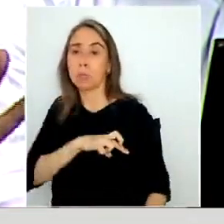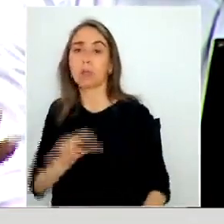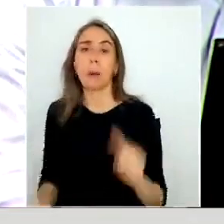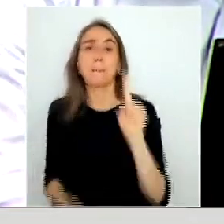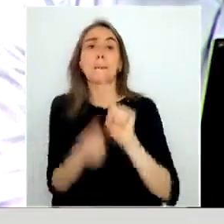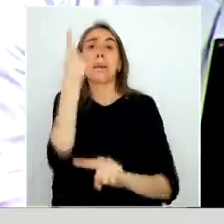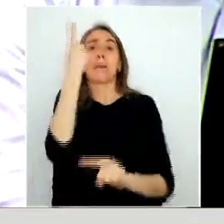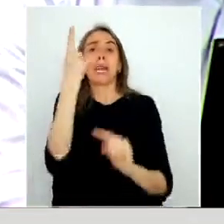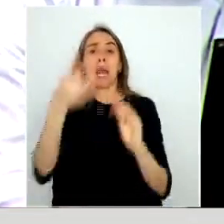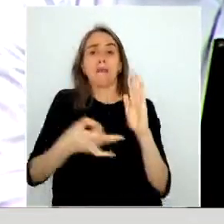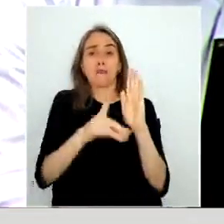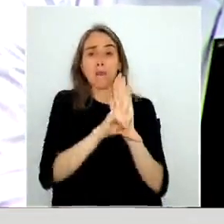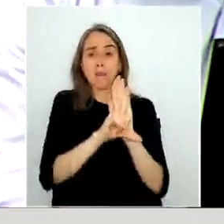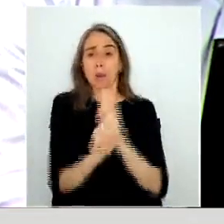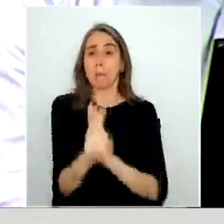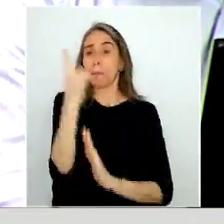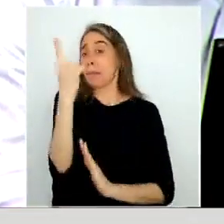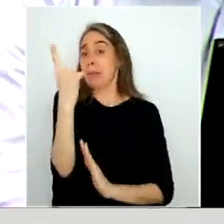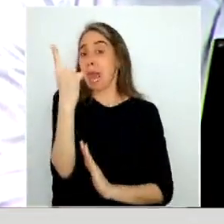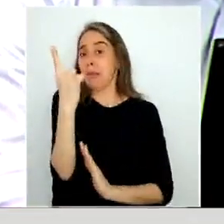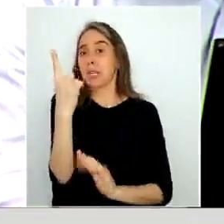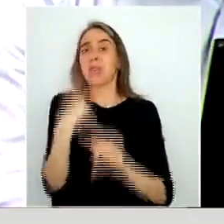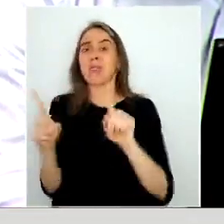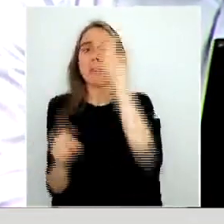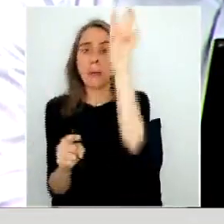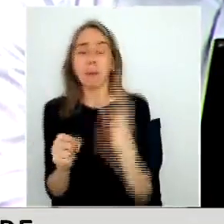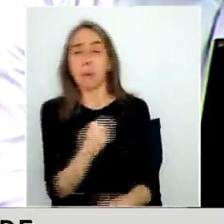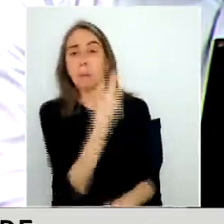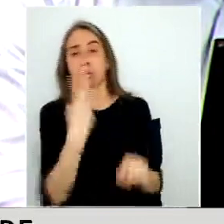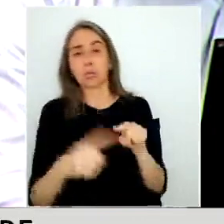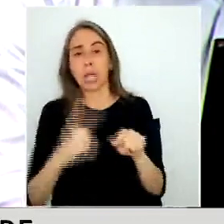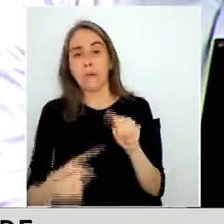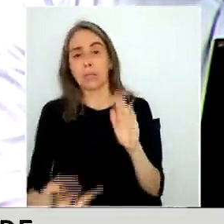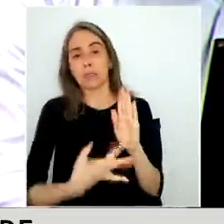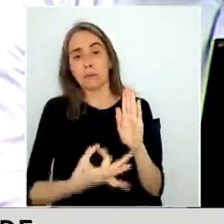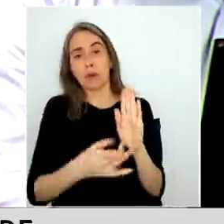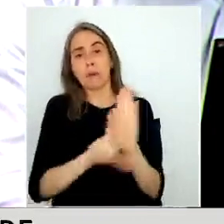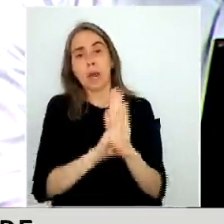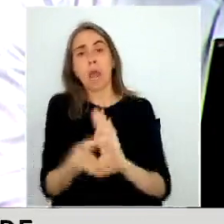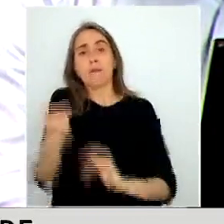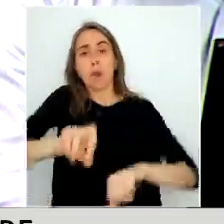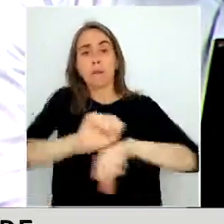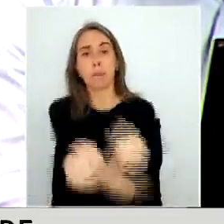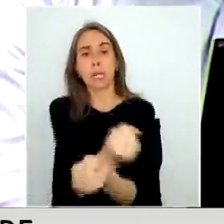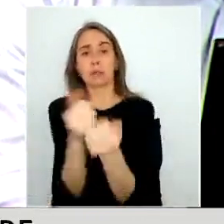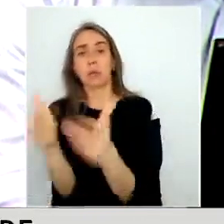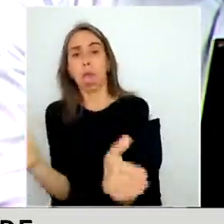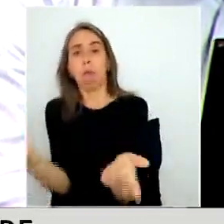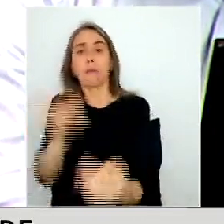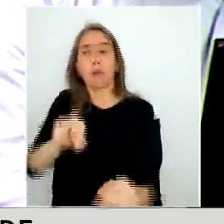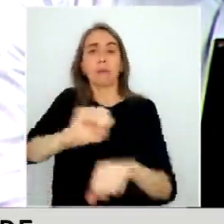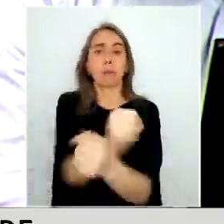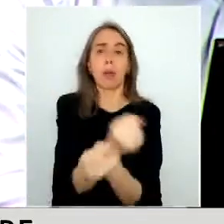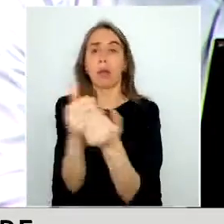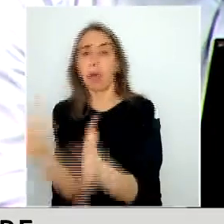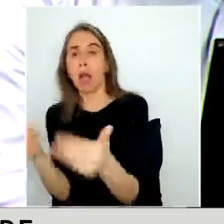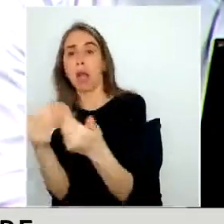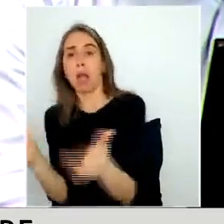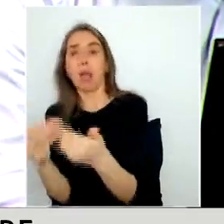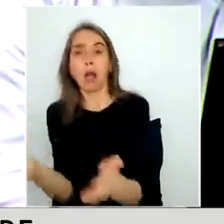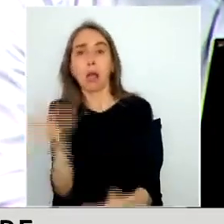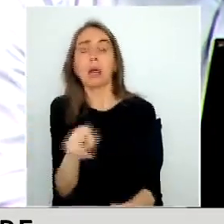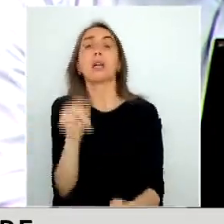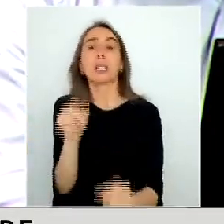vez que comete un delito que alguien que es multirreincidente y estas normas establecen una Clara diferencia y que van a por